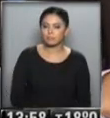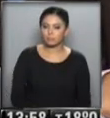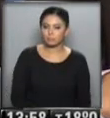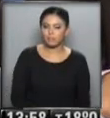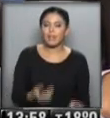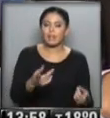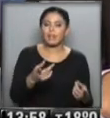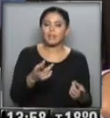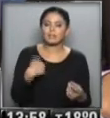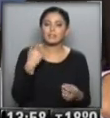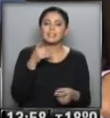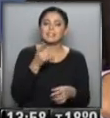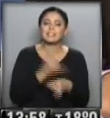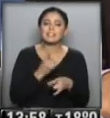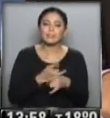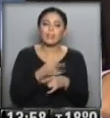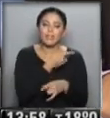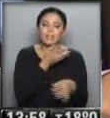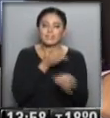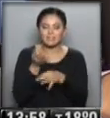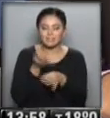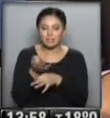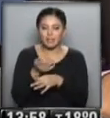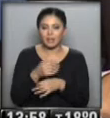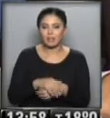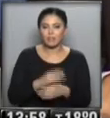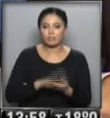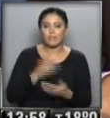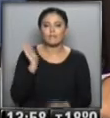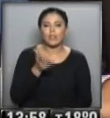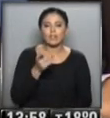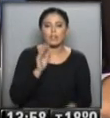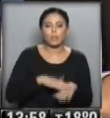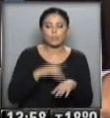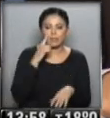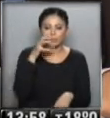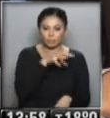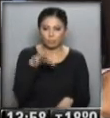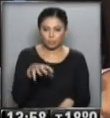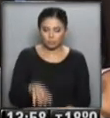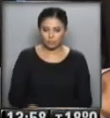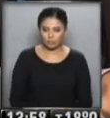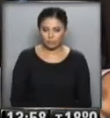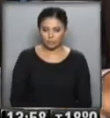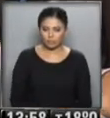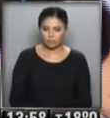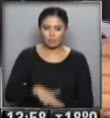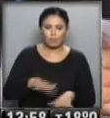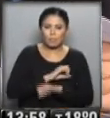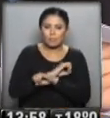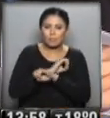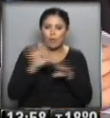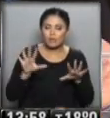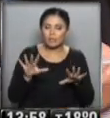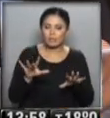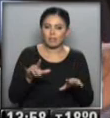necesariamente, como nos enseña siempre Raúl, tiene que ver con la violencia institucional. Las más grandes atrocidades en